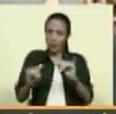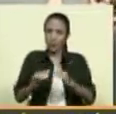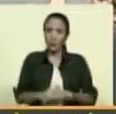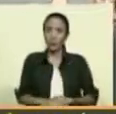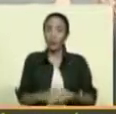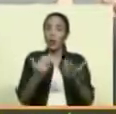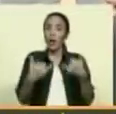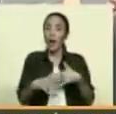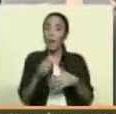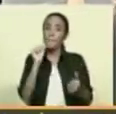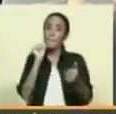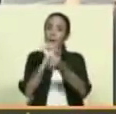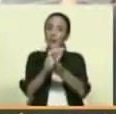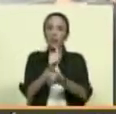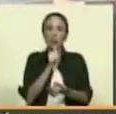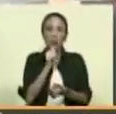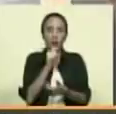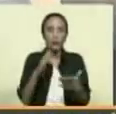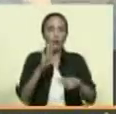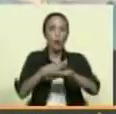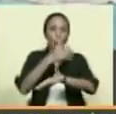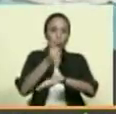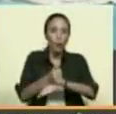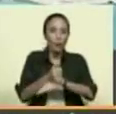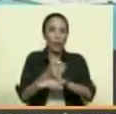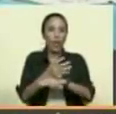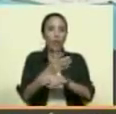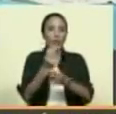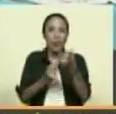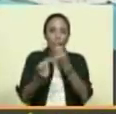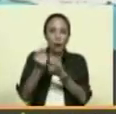meter preso a los responsables de la guerra económica.